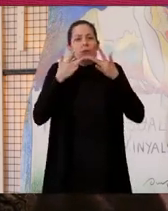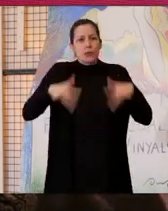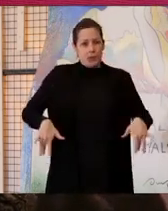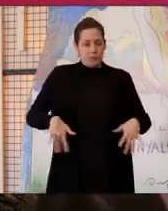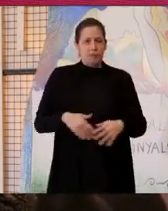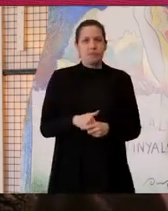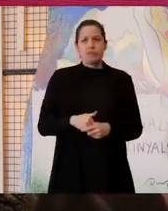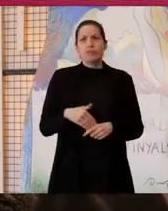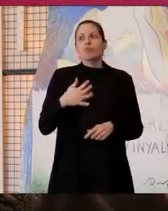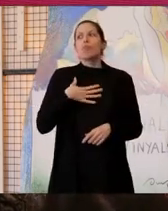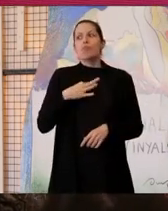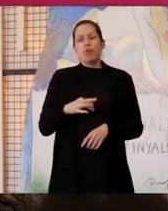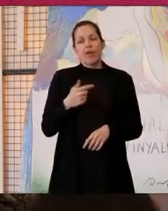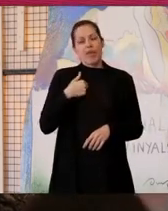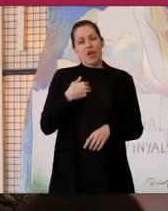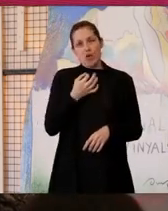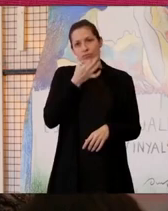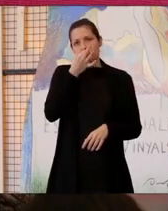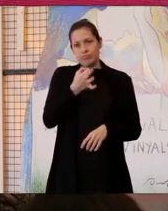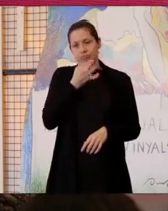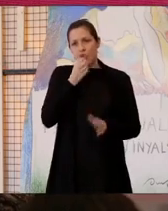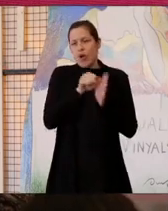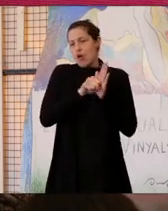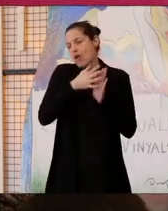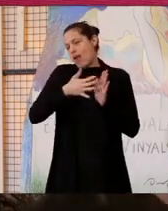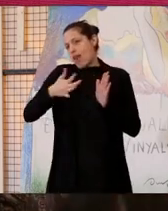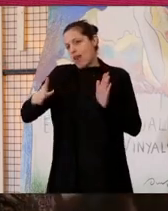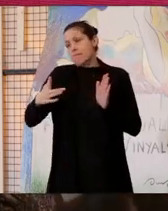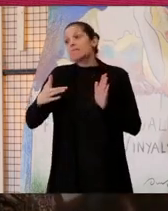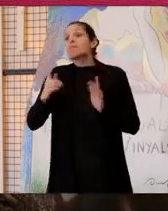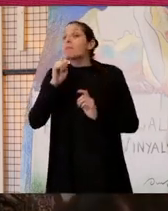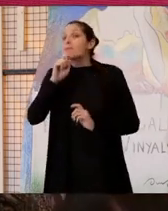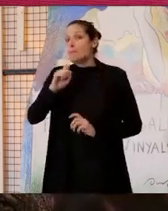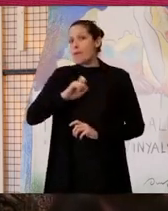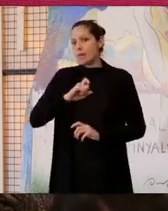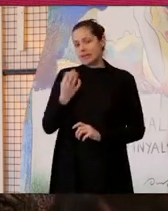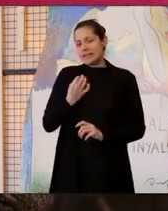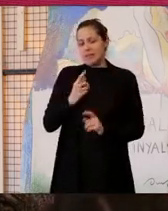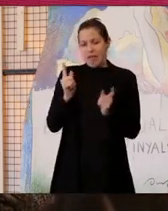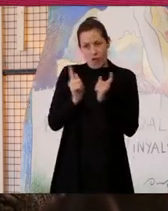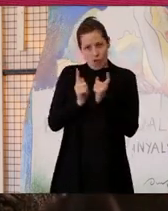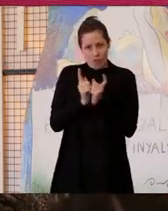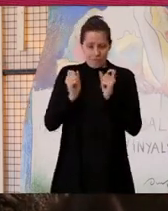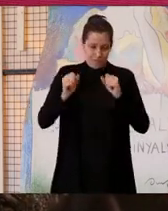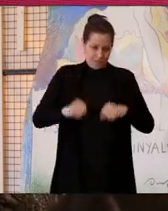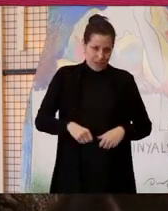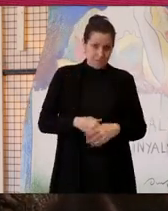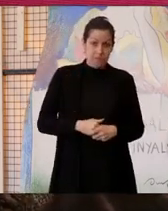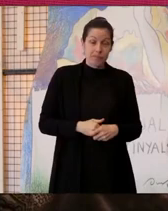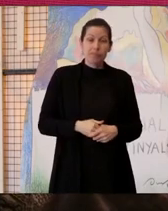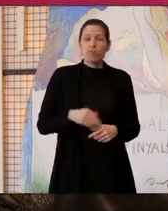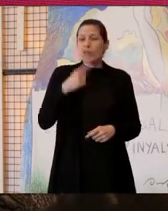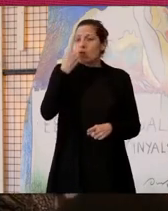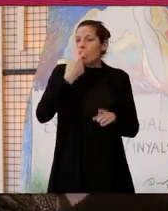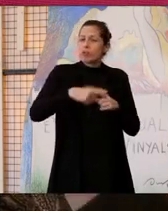pero me señalas que hay que ser un poco más breve hay una cuestión que se habla mucho que es la